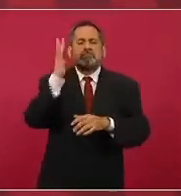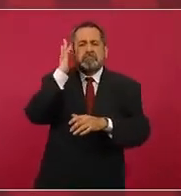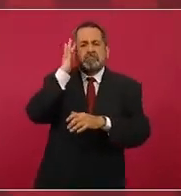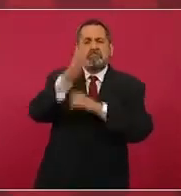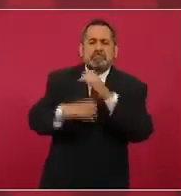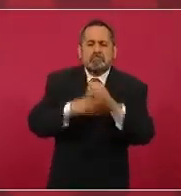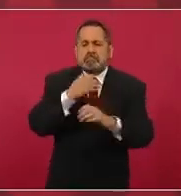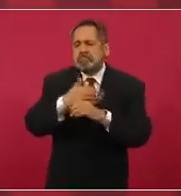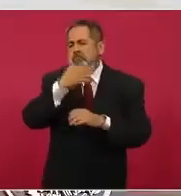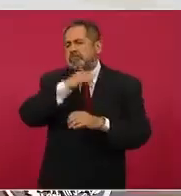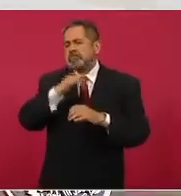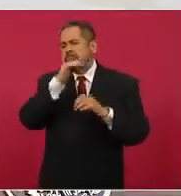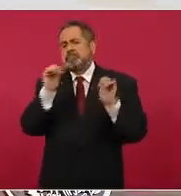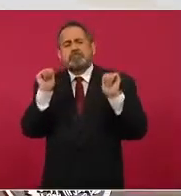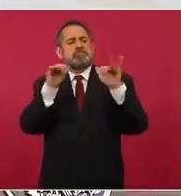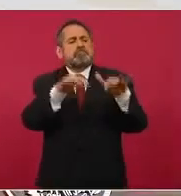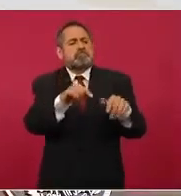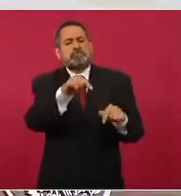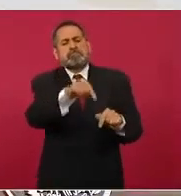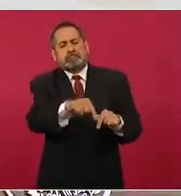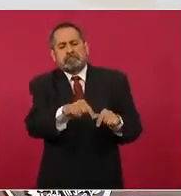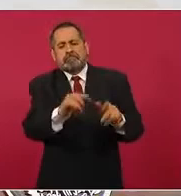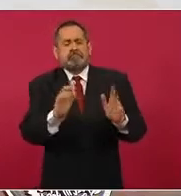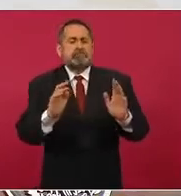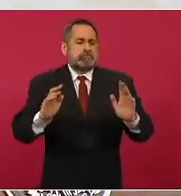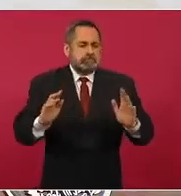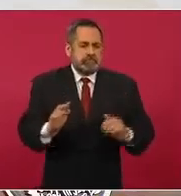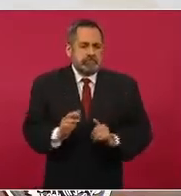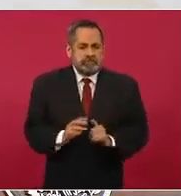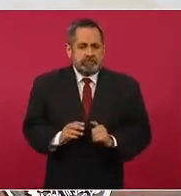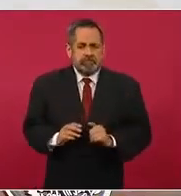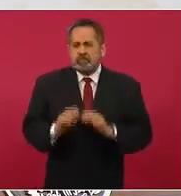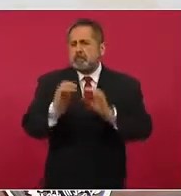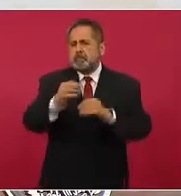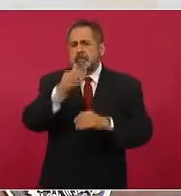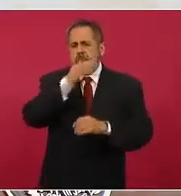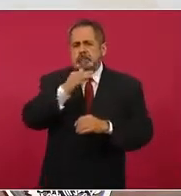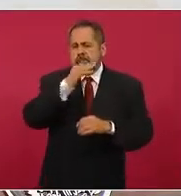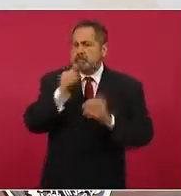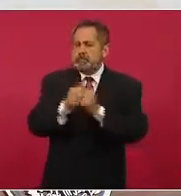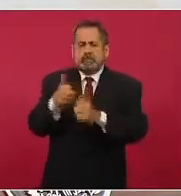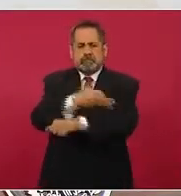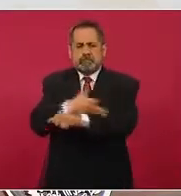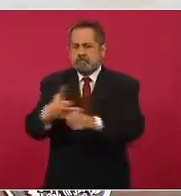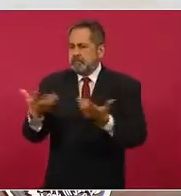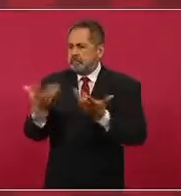o una fiesta familiar.